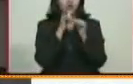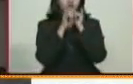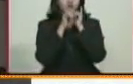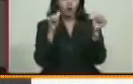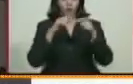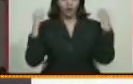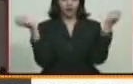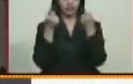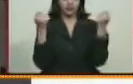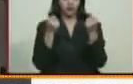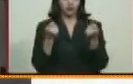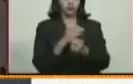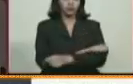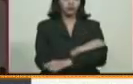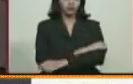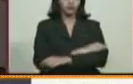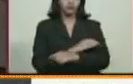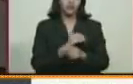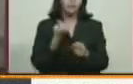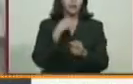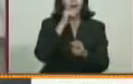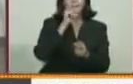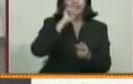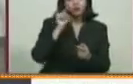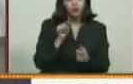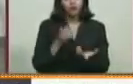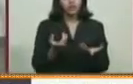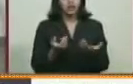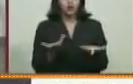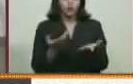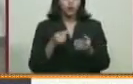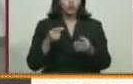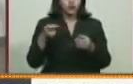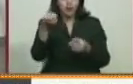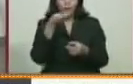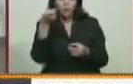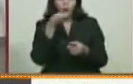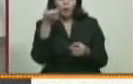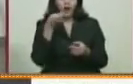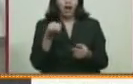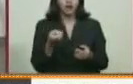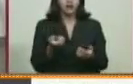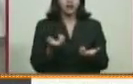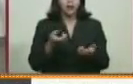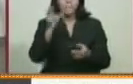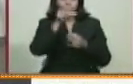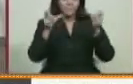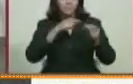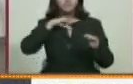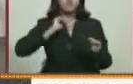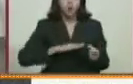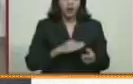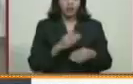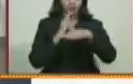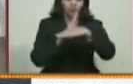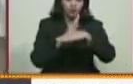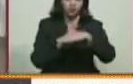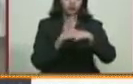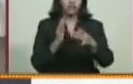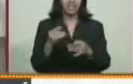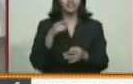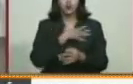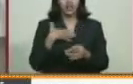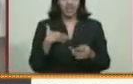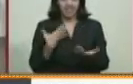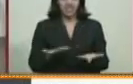han dicho que no se trataría de un intento de magnicidio o de un magnicidio frustrado, porque ellos hace no sé cuánto tiempo habían destituido